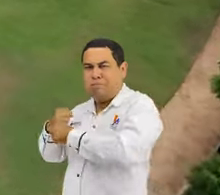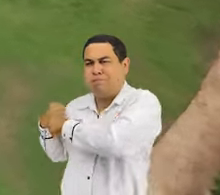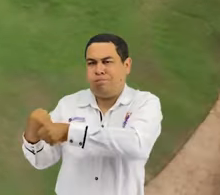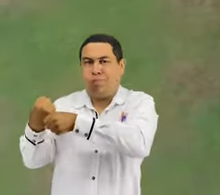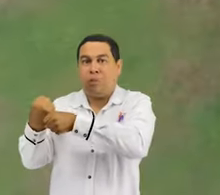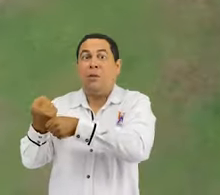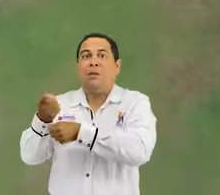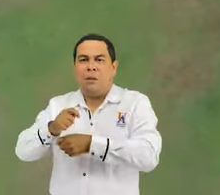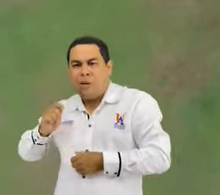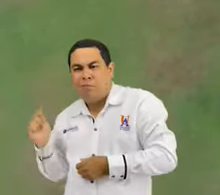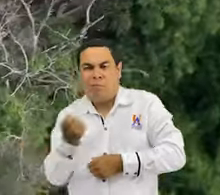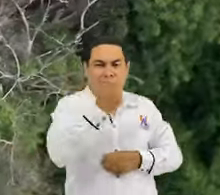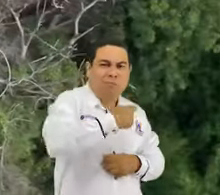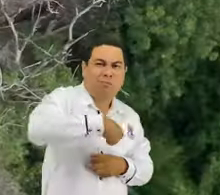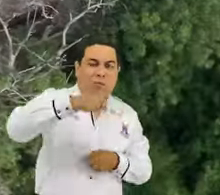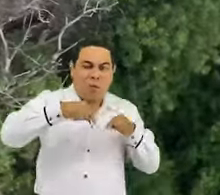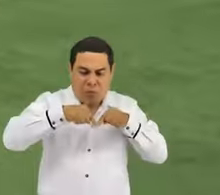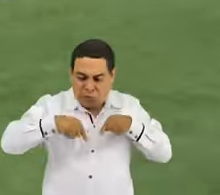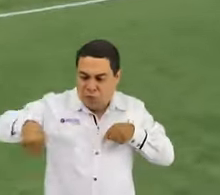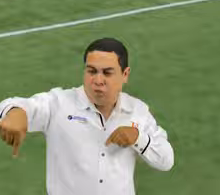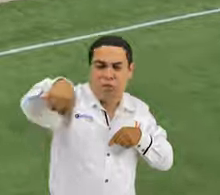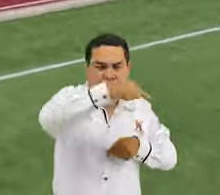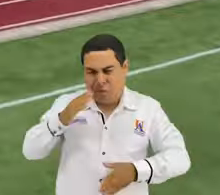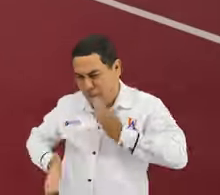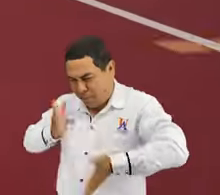de softball, 2 canchas de tenis profesional y una